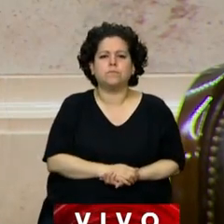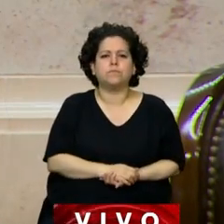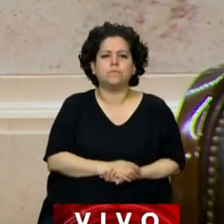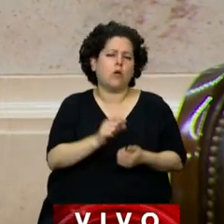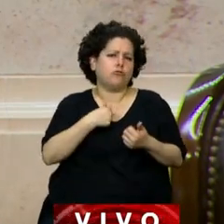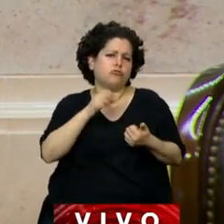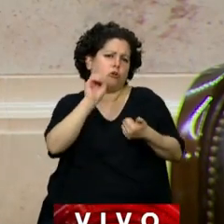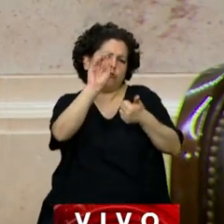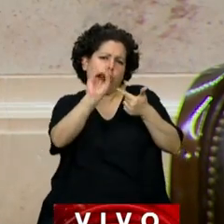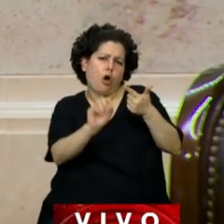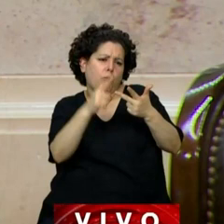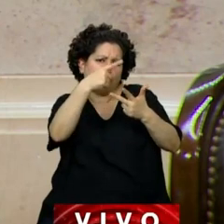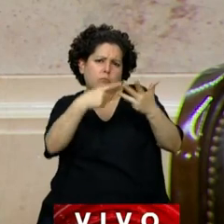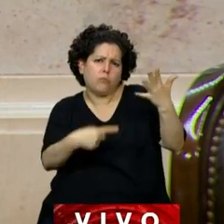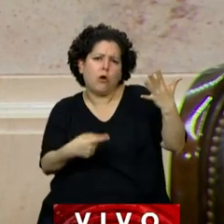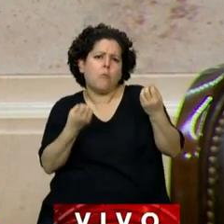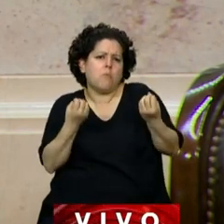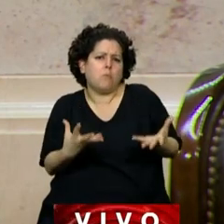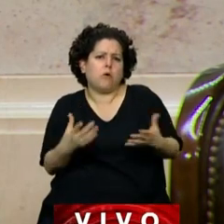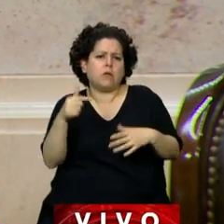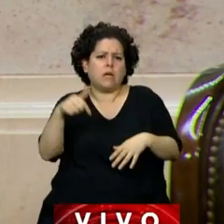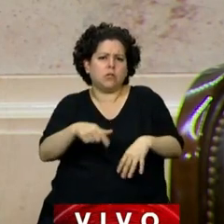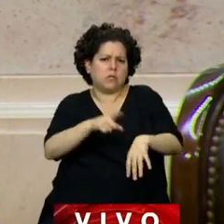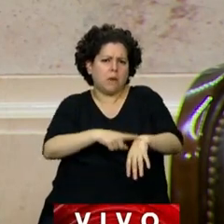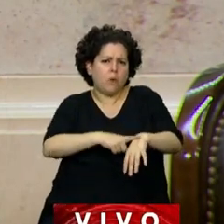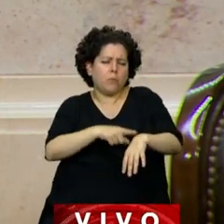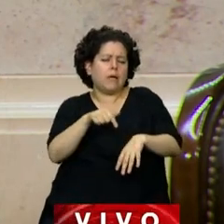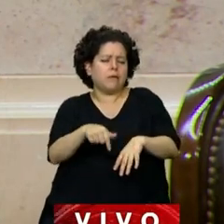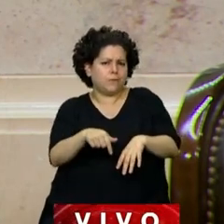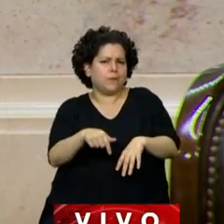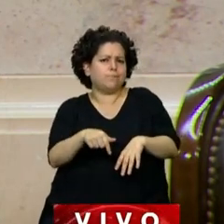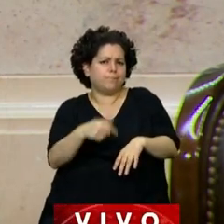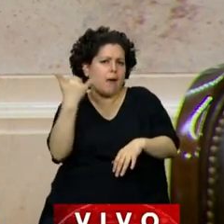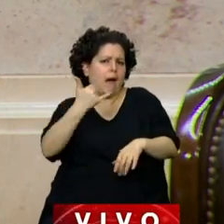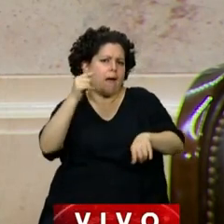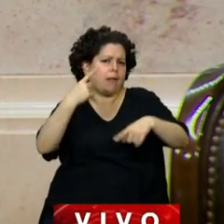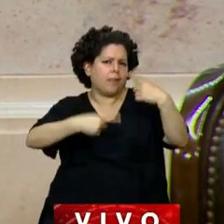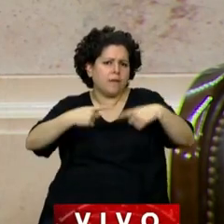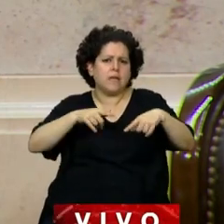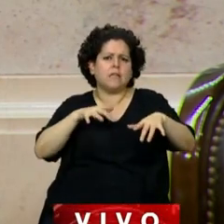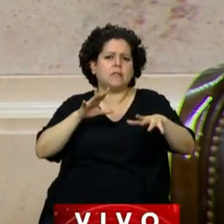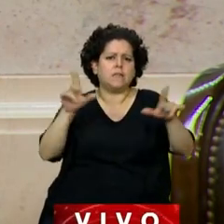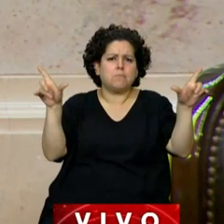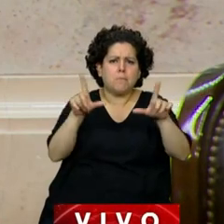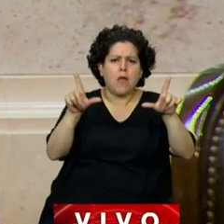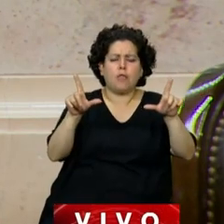Nombro esto porque en estos momentos, paradójicamente, por distintos medios de